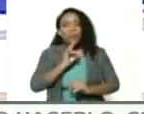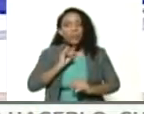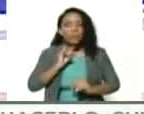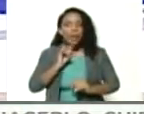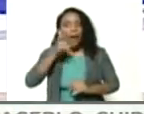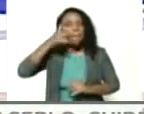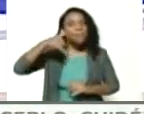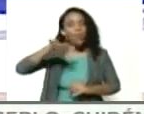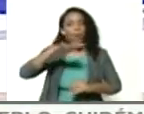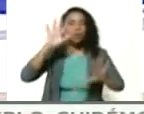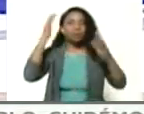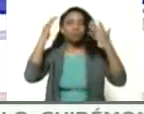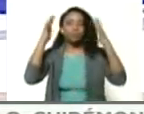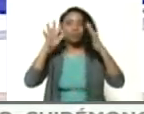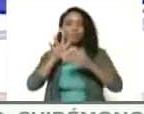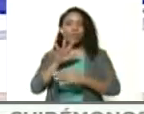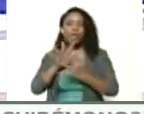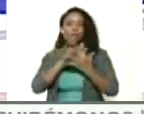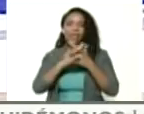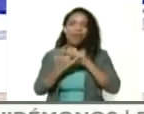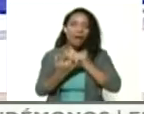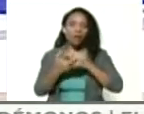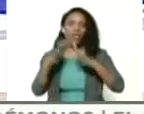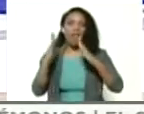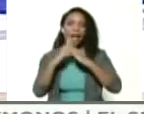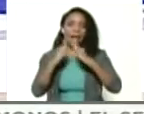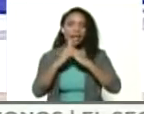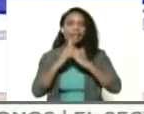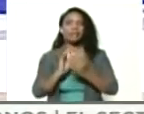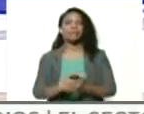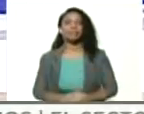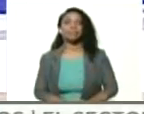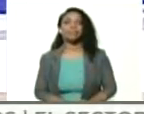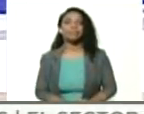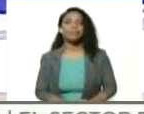aplaudió desde sus barrios, desde sus casas.